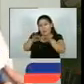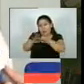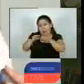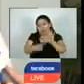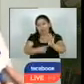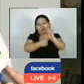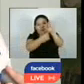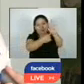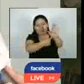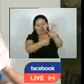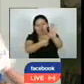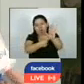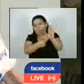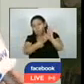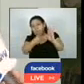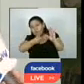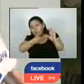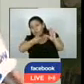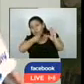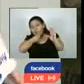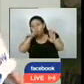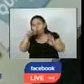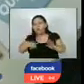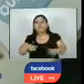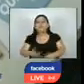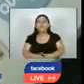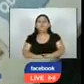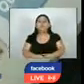programas presentó los resultados. Vamos a entregar